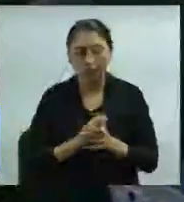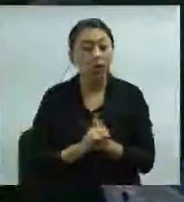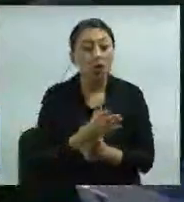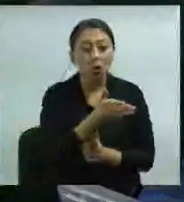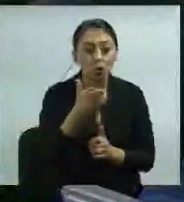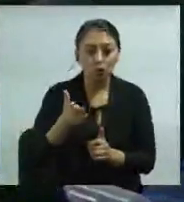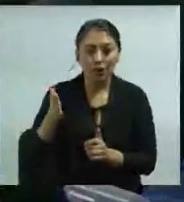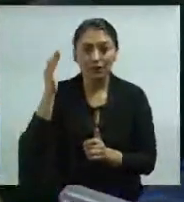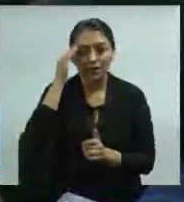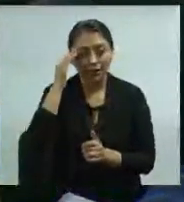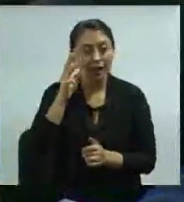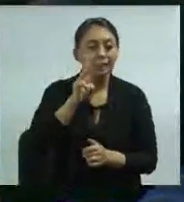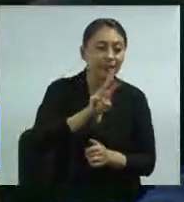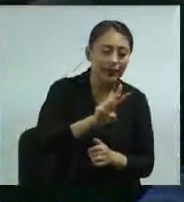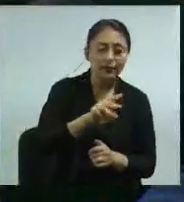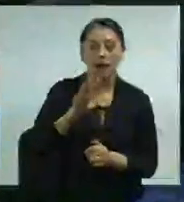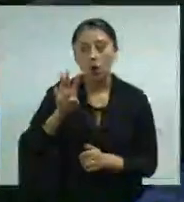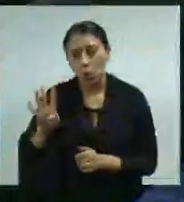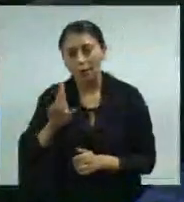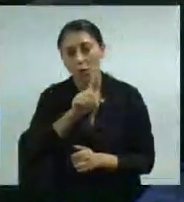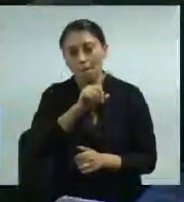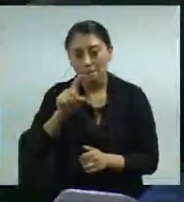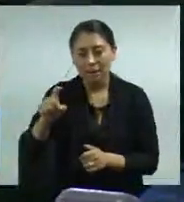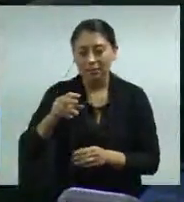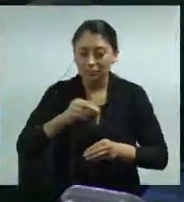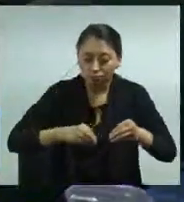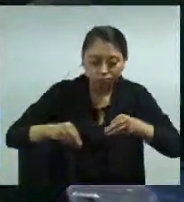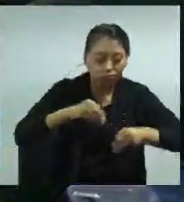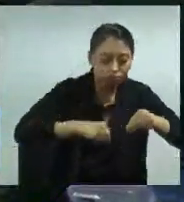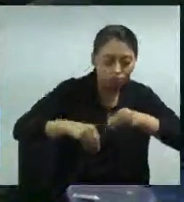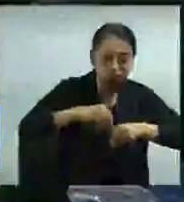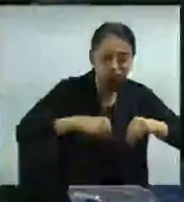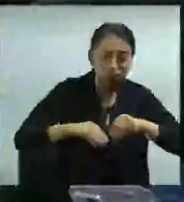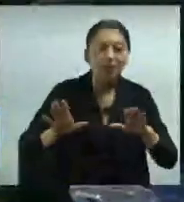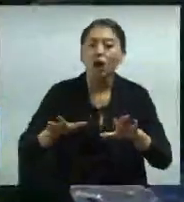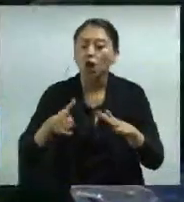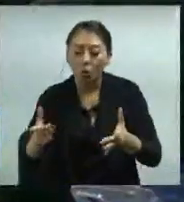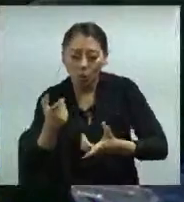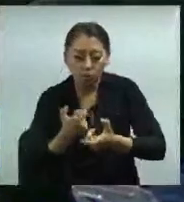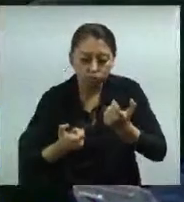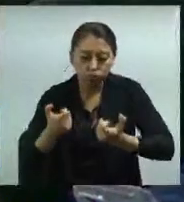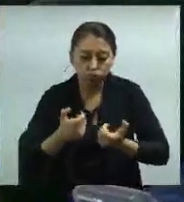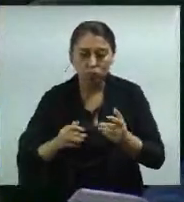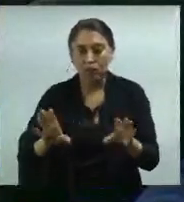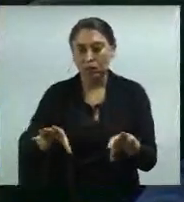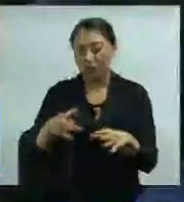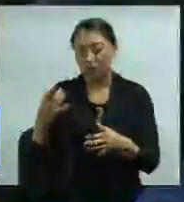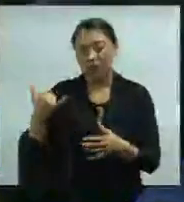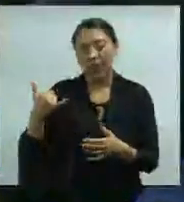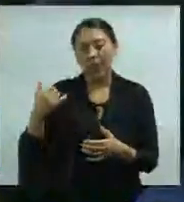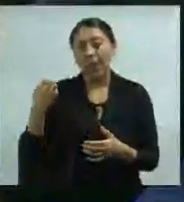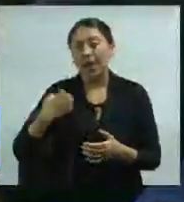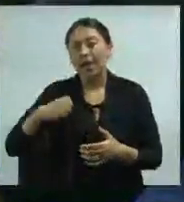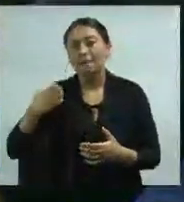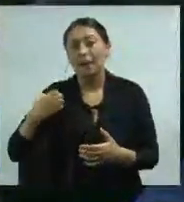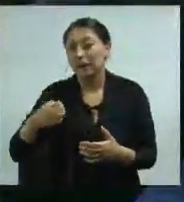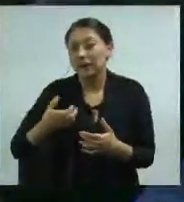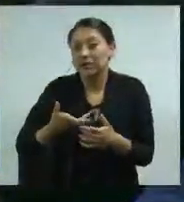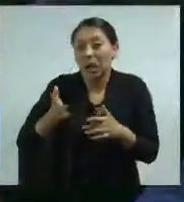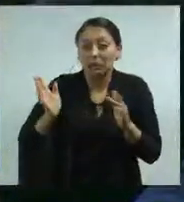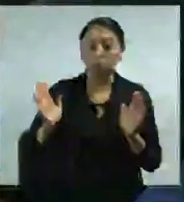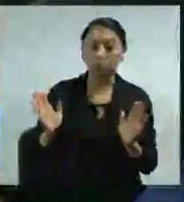saben que son 3-4 meses solo para eso, y para eso ya la emergencia pasó. Entonces